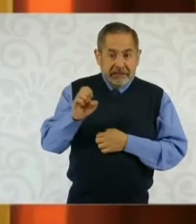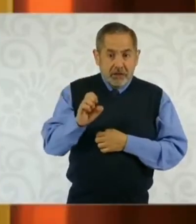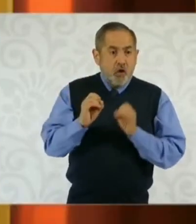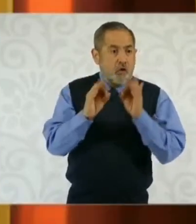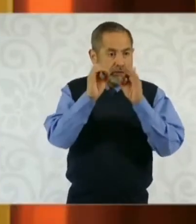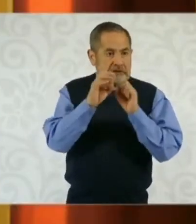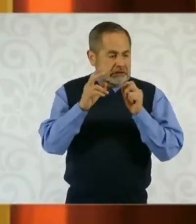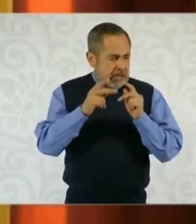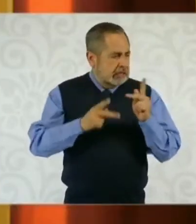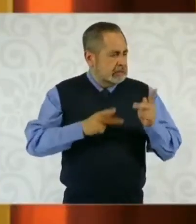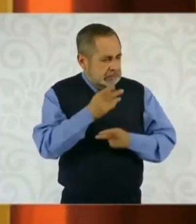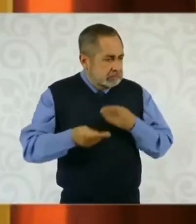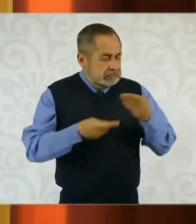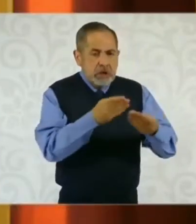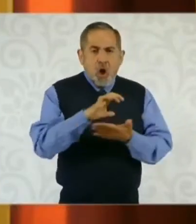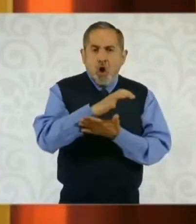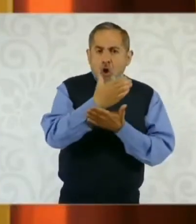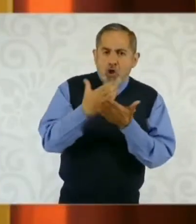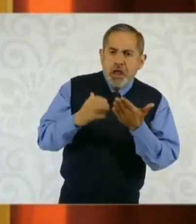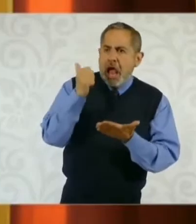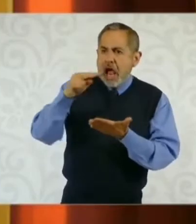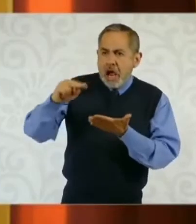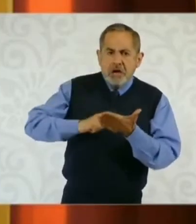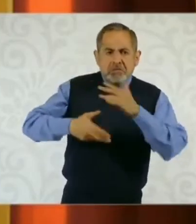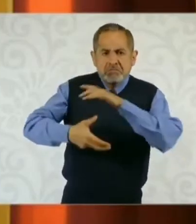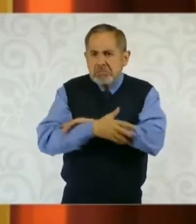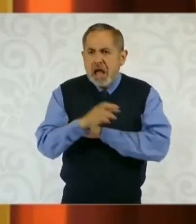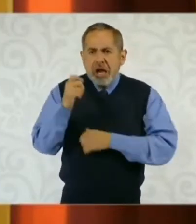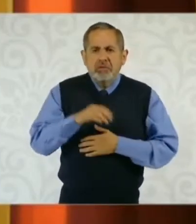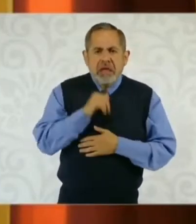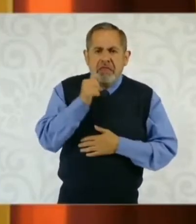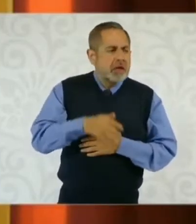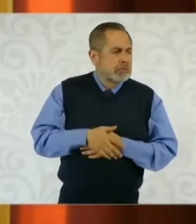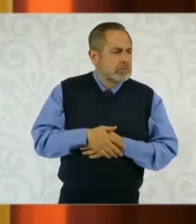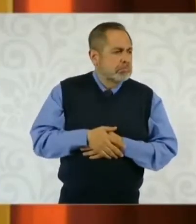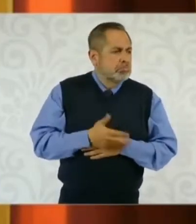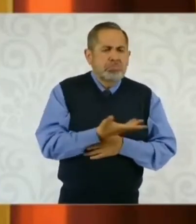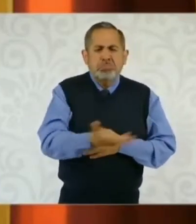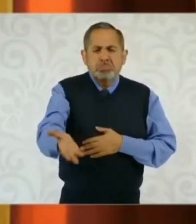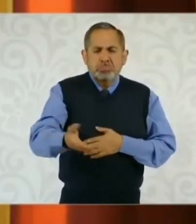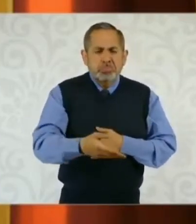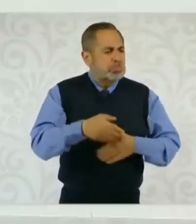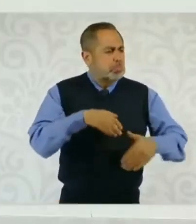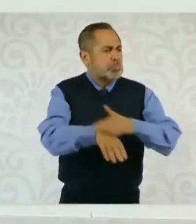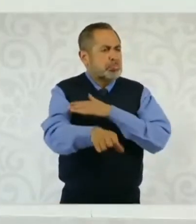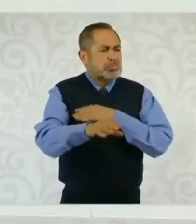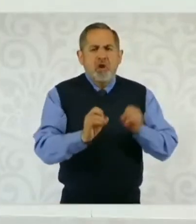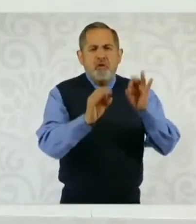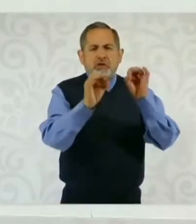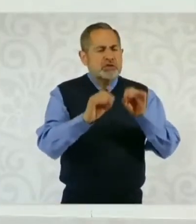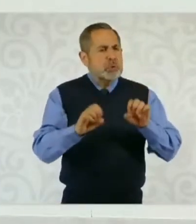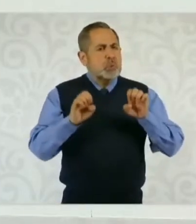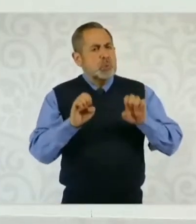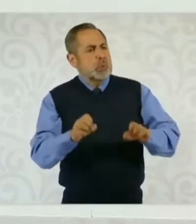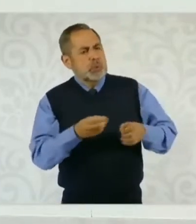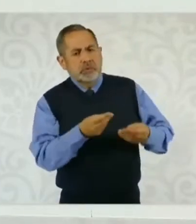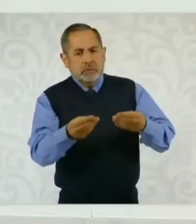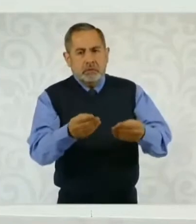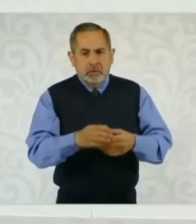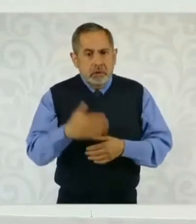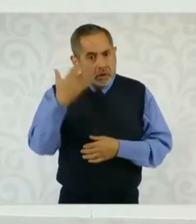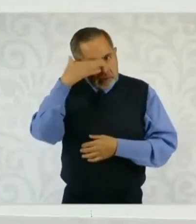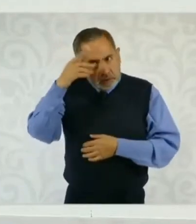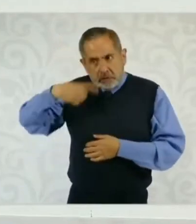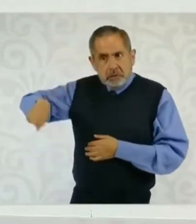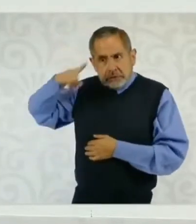mediado ni siquiera contrato, convenio, acuerdo, trámite alguno. Estando en la administración pública sabemos lo